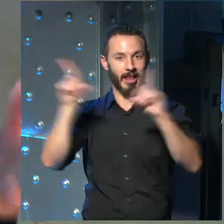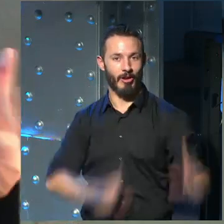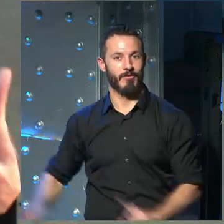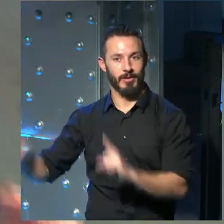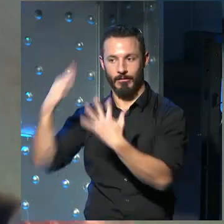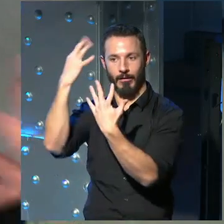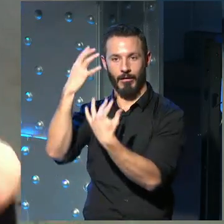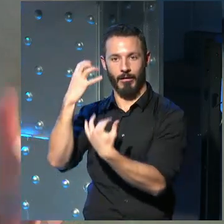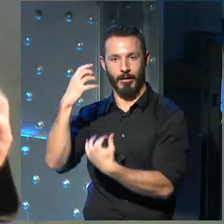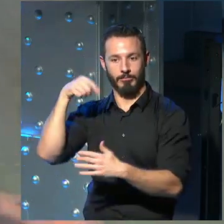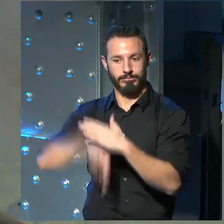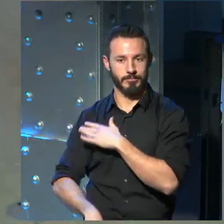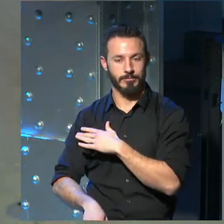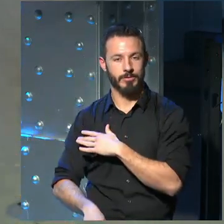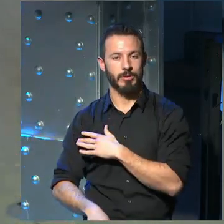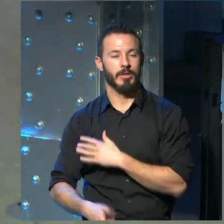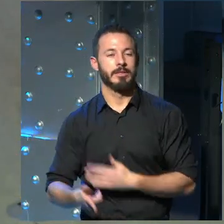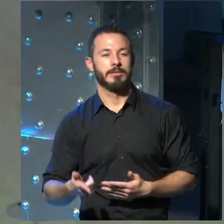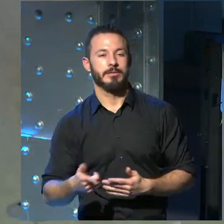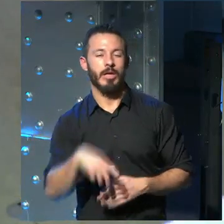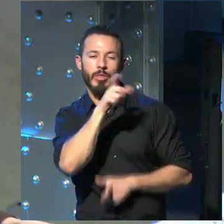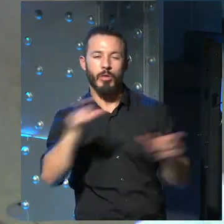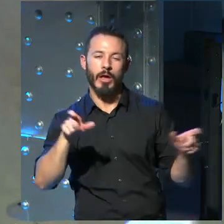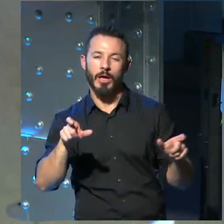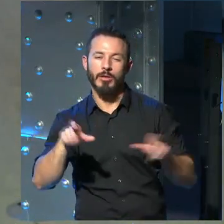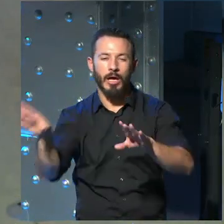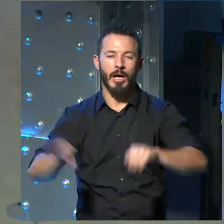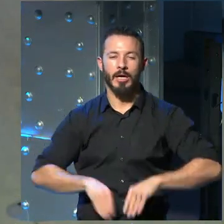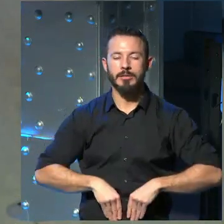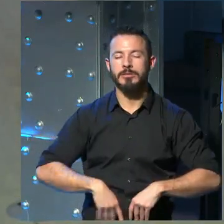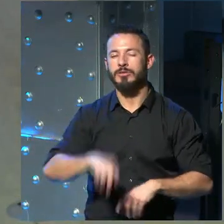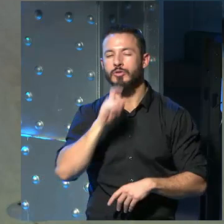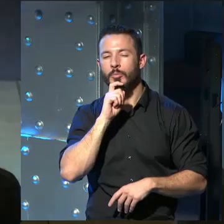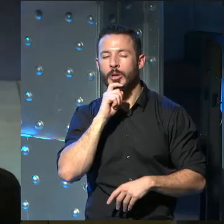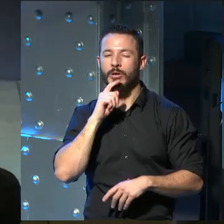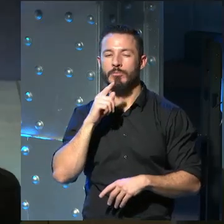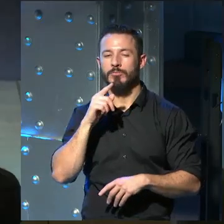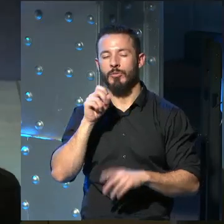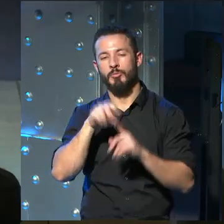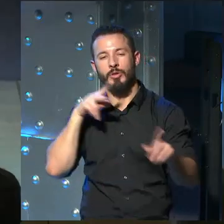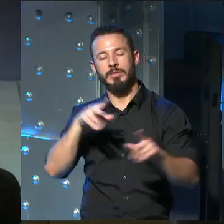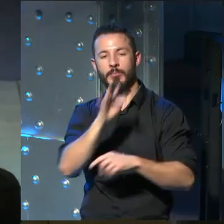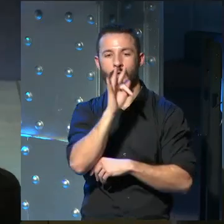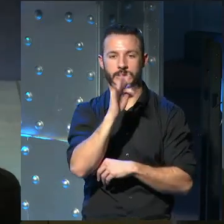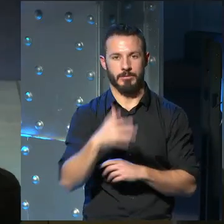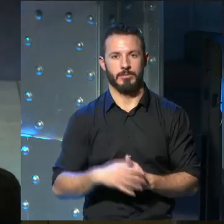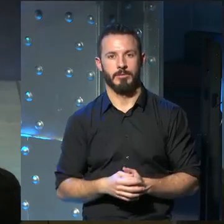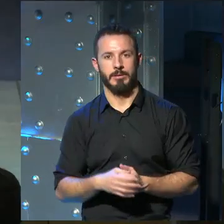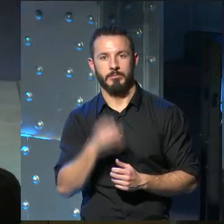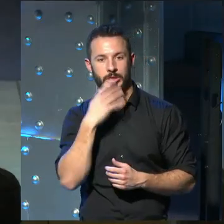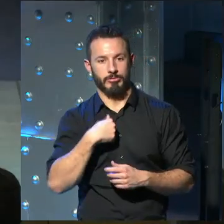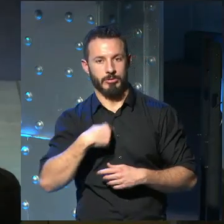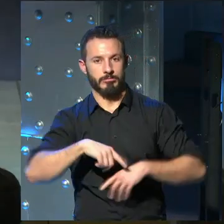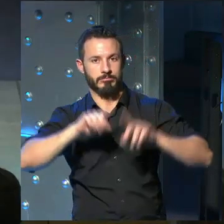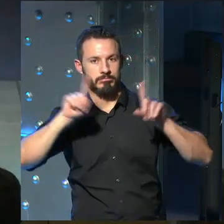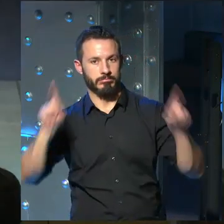que eso pueda ser admitido, asumido por los ciudadanos de una manera positiva? Bueno, voy a hacer un paréntesis porque